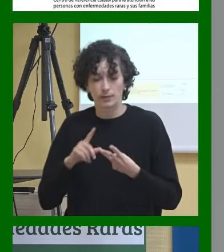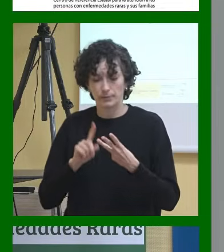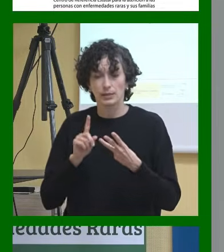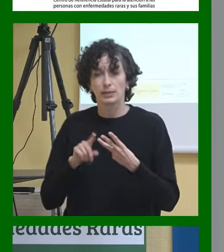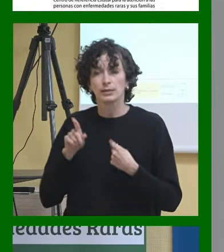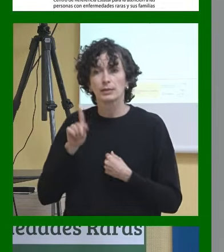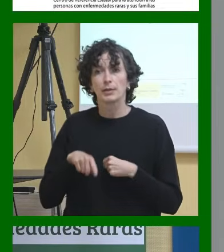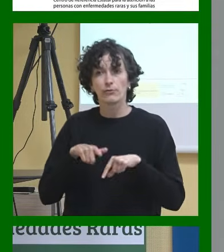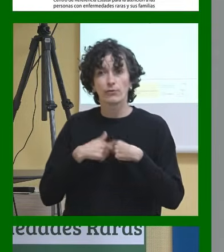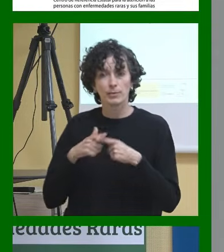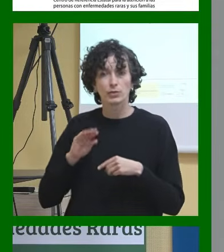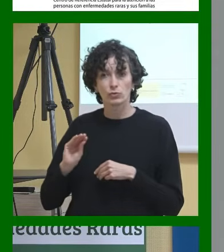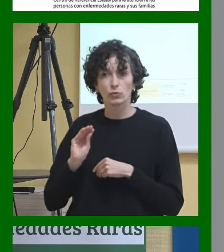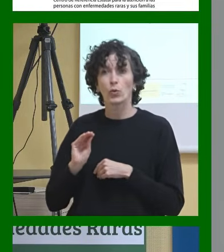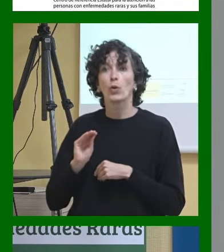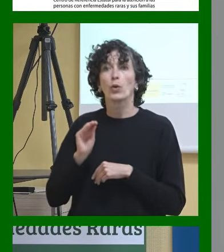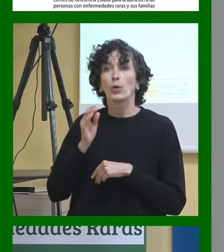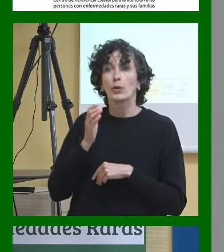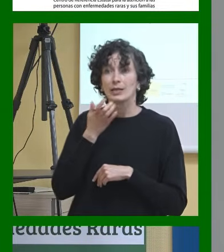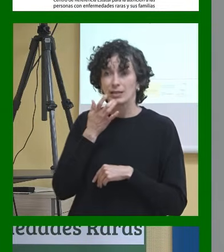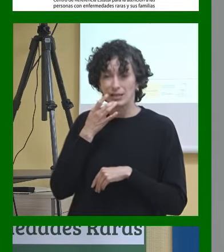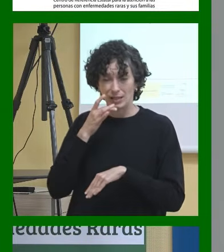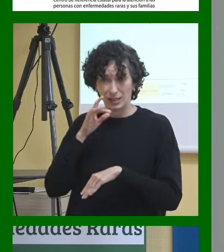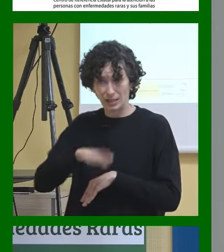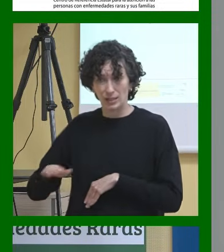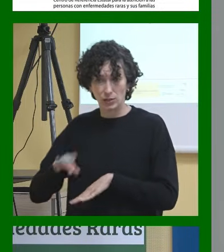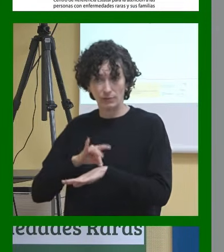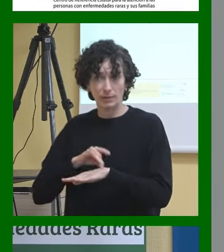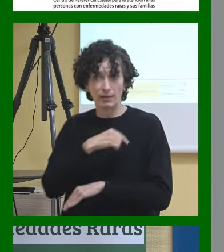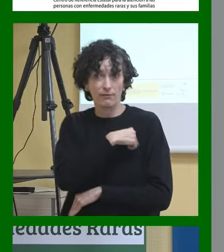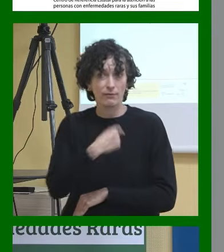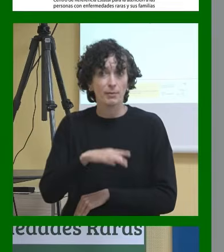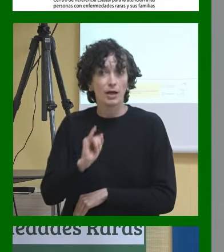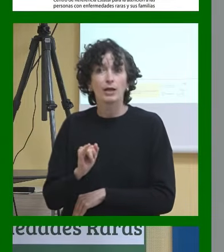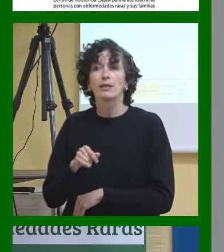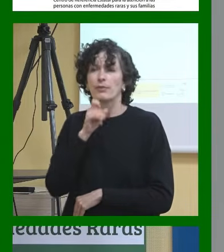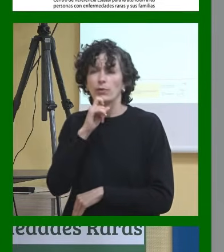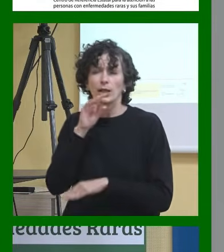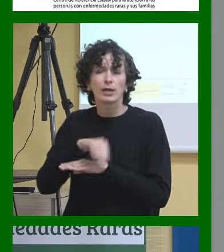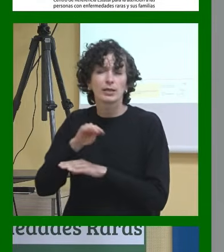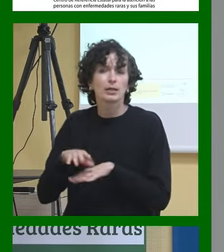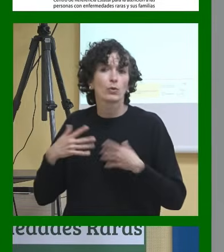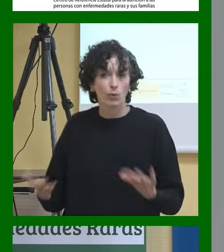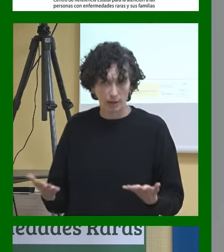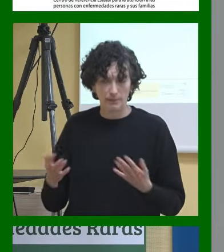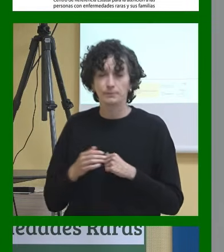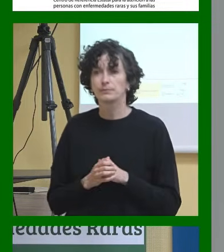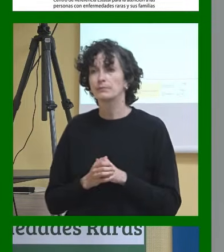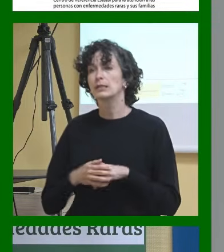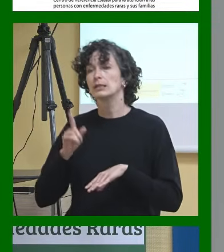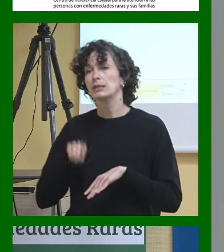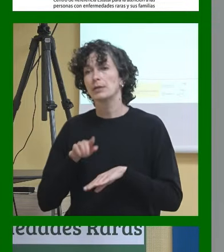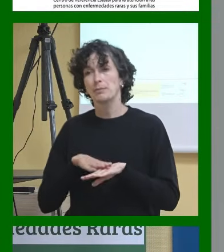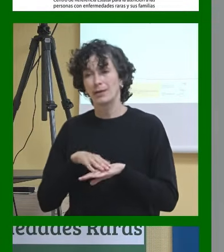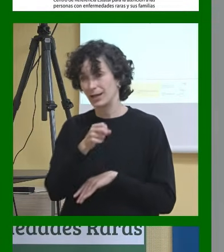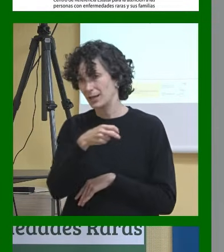que experimentaban las familias que tenían niños con FAPA. Además, para poder mejorar como la comprensión